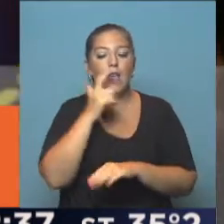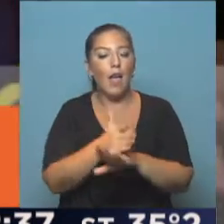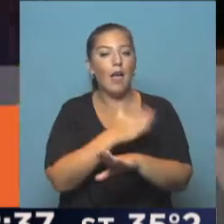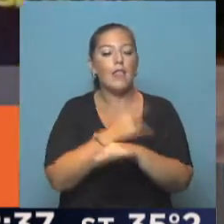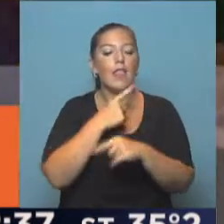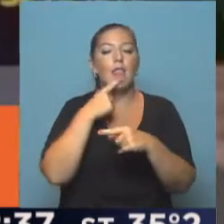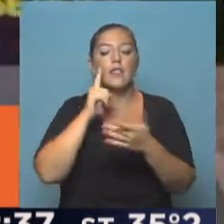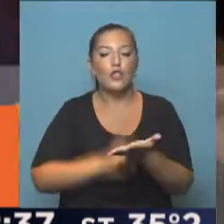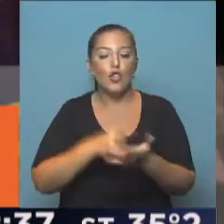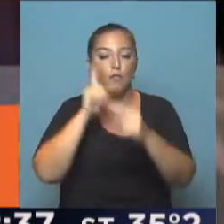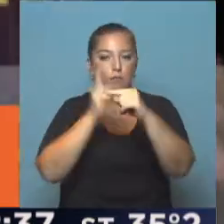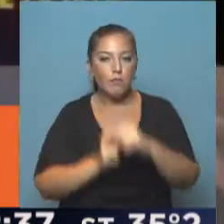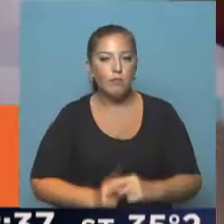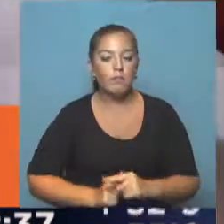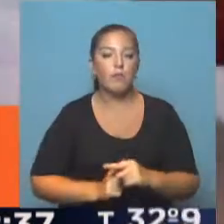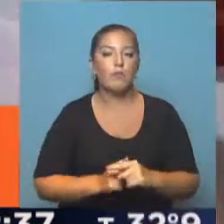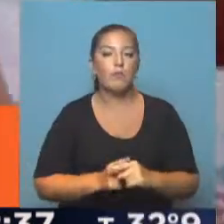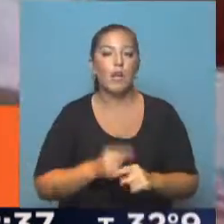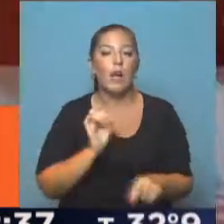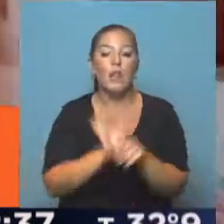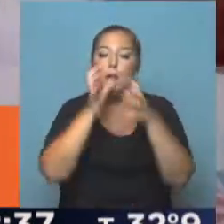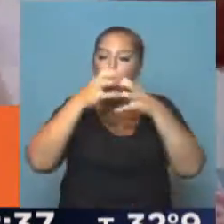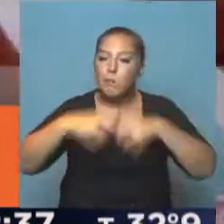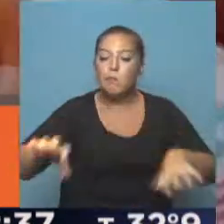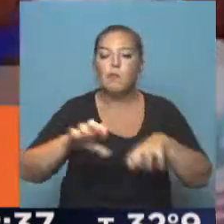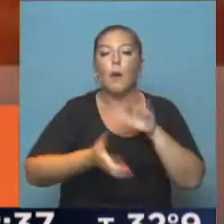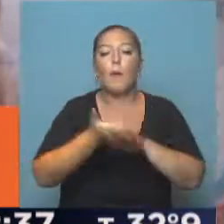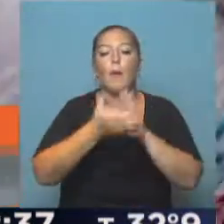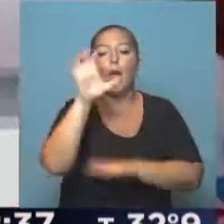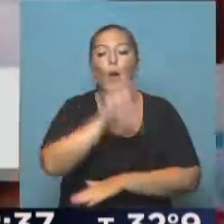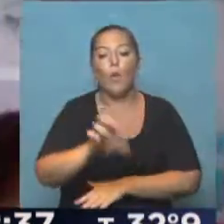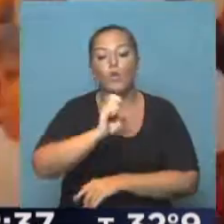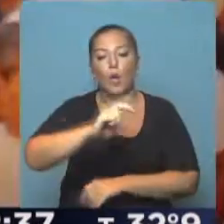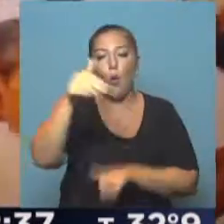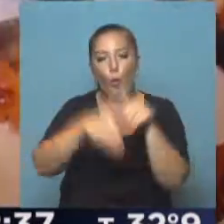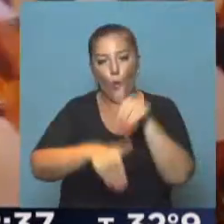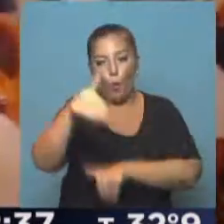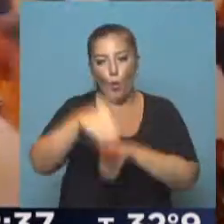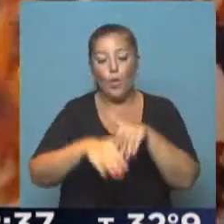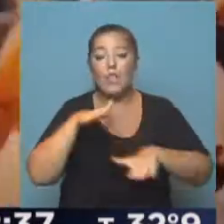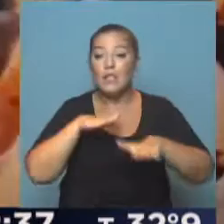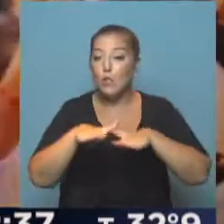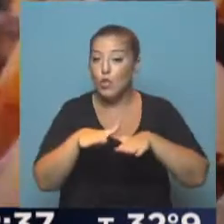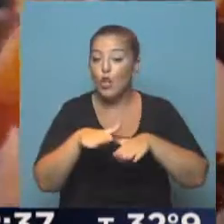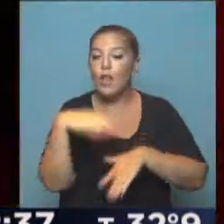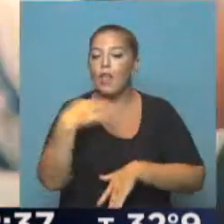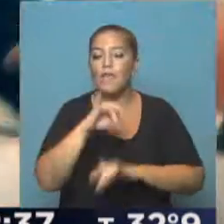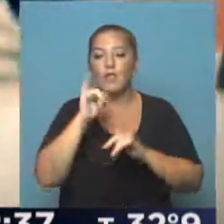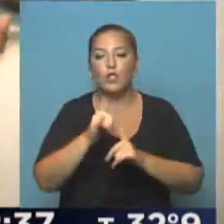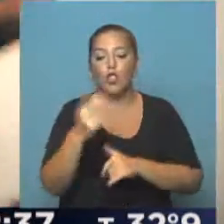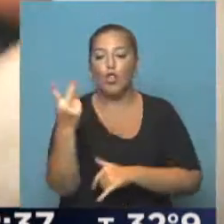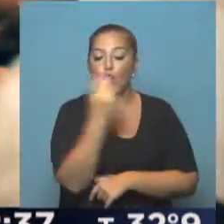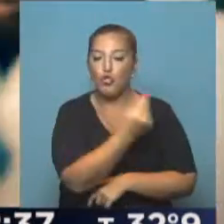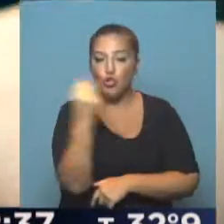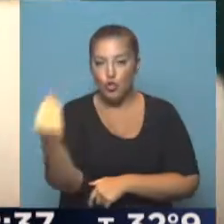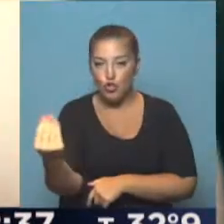definición del escrutinio anticipa la polarización que vivirá Ecuador de cara a esta segunda vuelta, situación que obligará a ambos